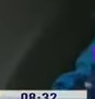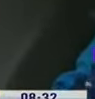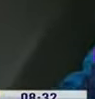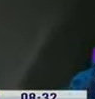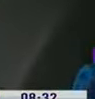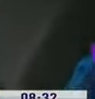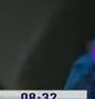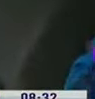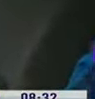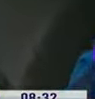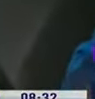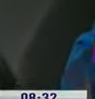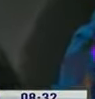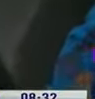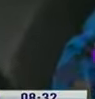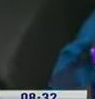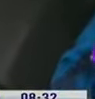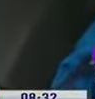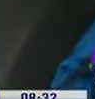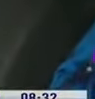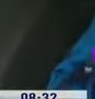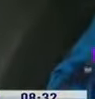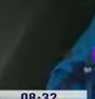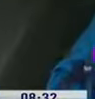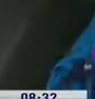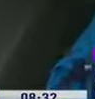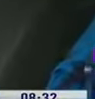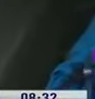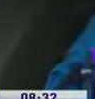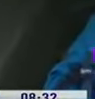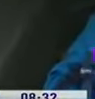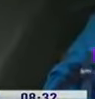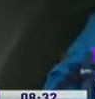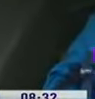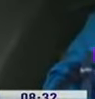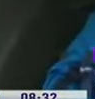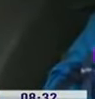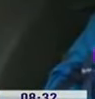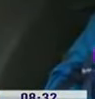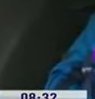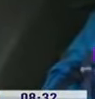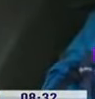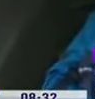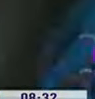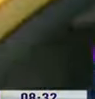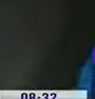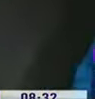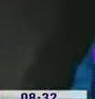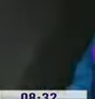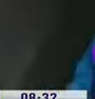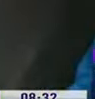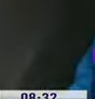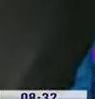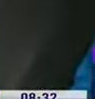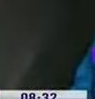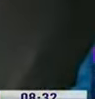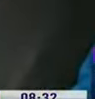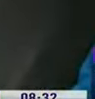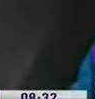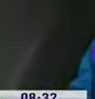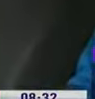es del 10% del salario mínimo menos 3 puntos en la licencia. Más o menos. Ahora habrá que pagar. Parado. No